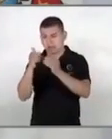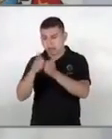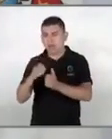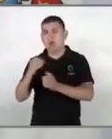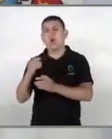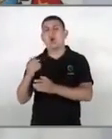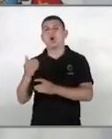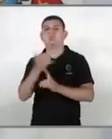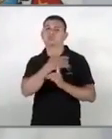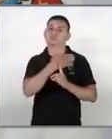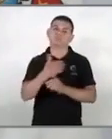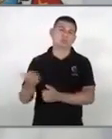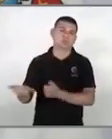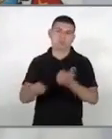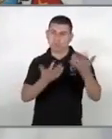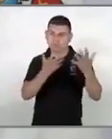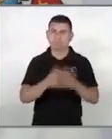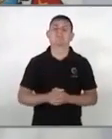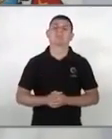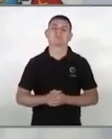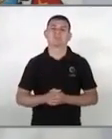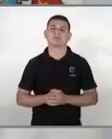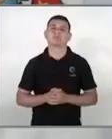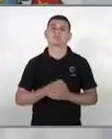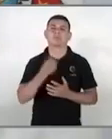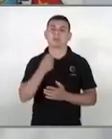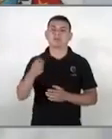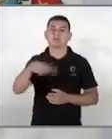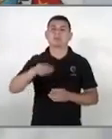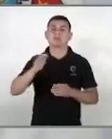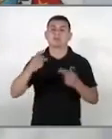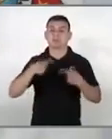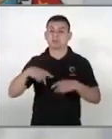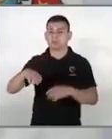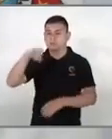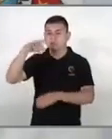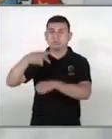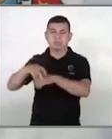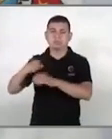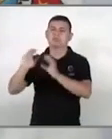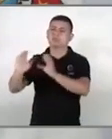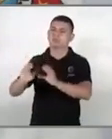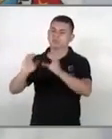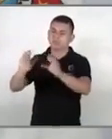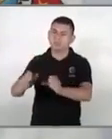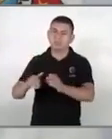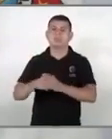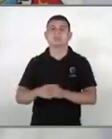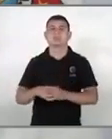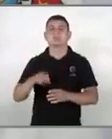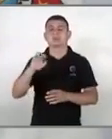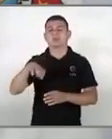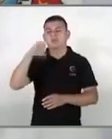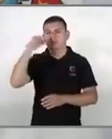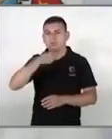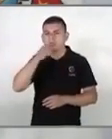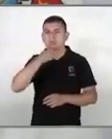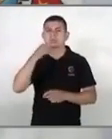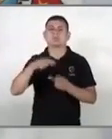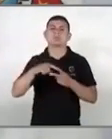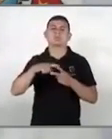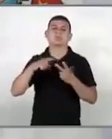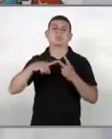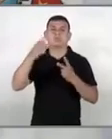tipo hospitalaria. Es fundamental cuidar a la población de riesgo, es decir, aquellas personas adultas mayores que viven